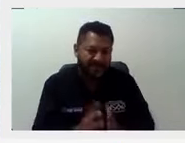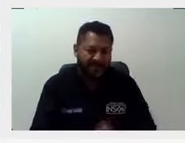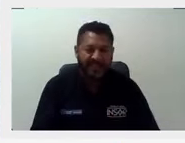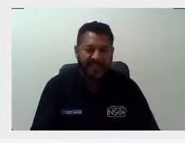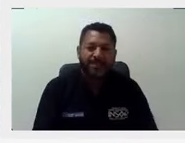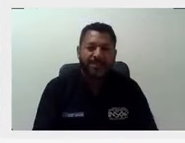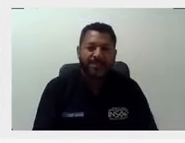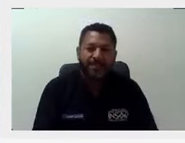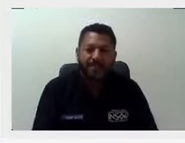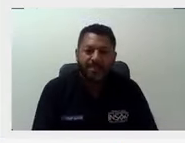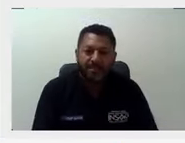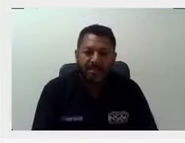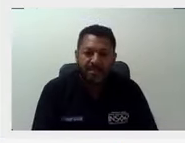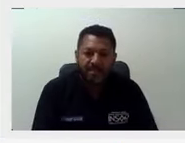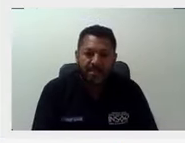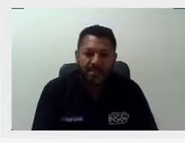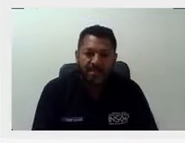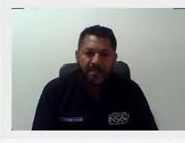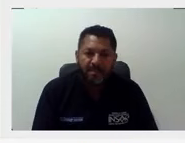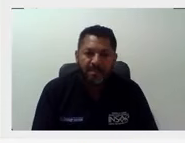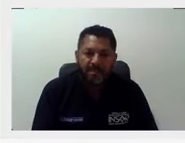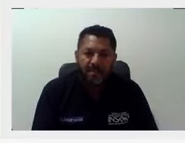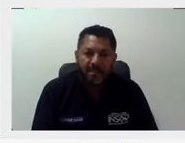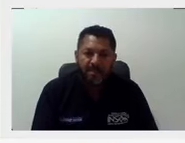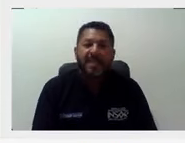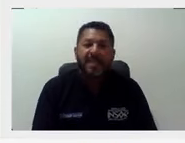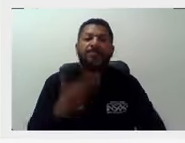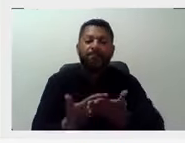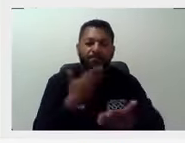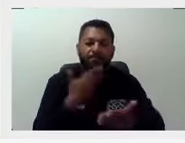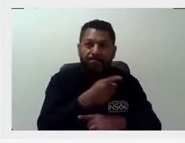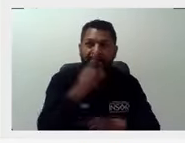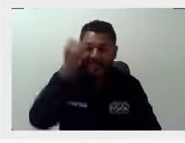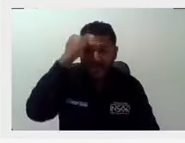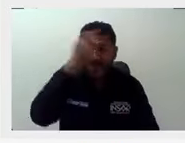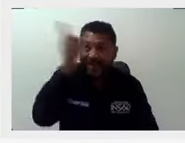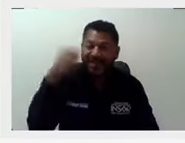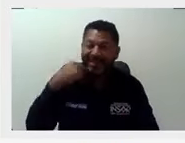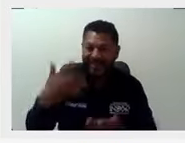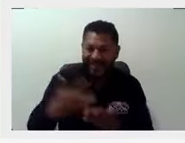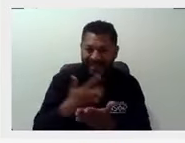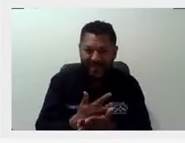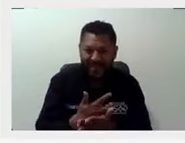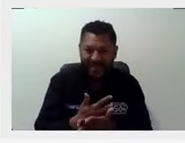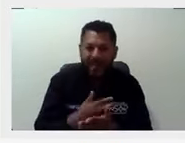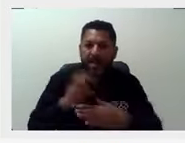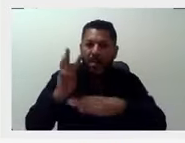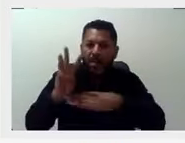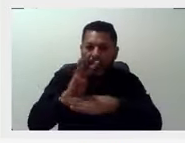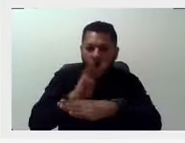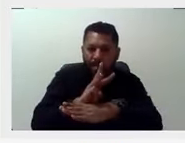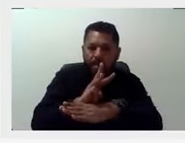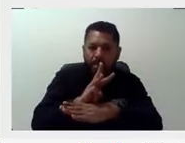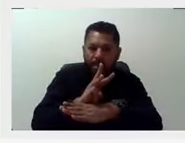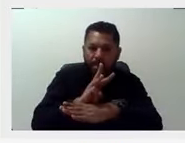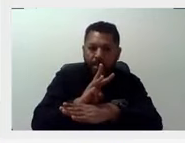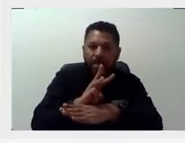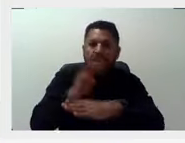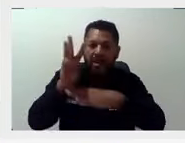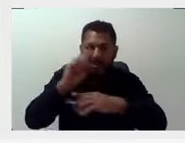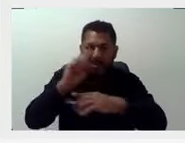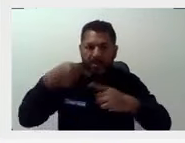Bueno, muchas gracias. Tenemos maestros que nos dicen, yo recomiendo maguare.go.co. Sí, ya les vamos Maguare.